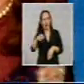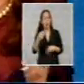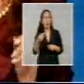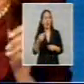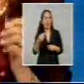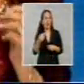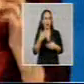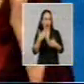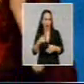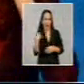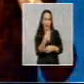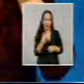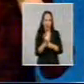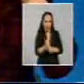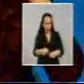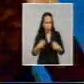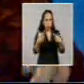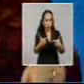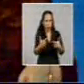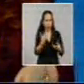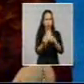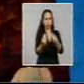empleo.